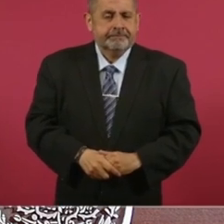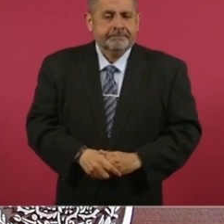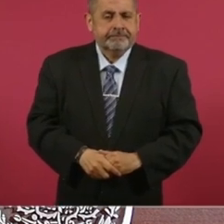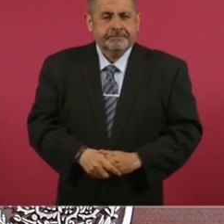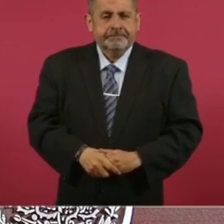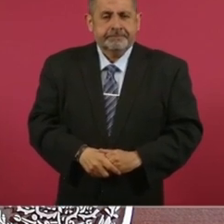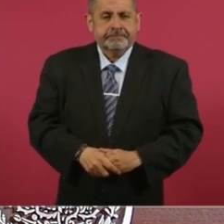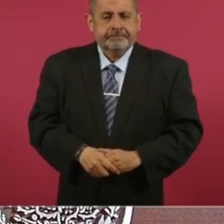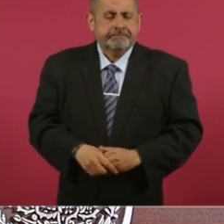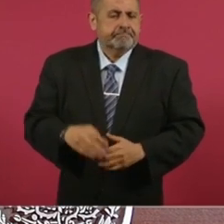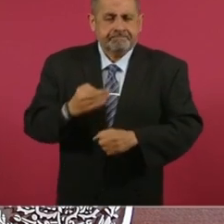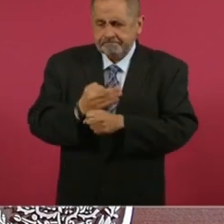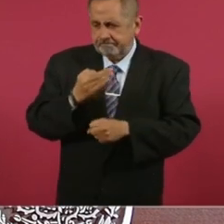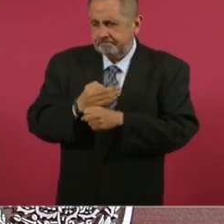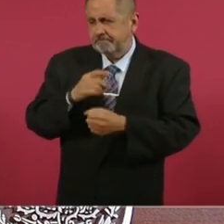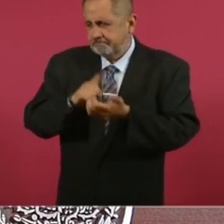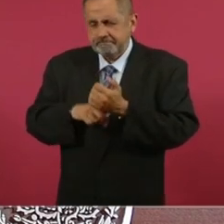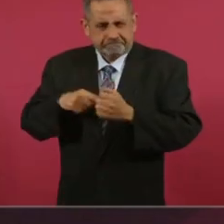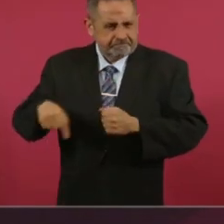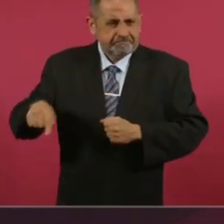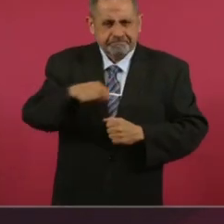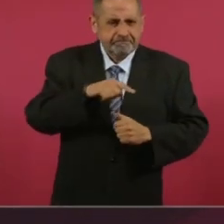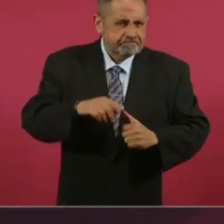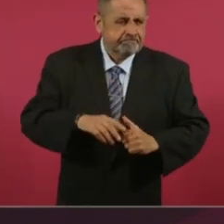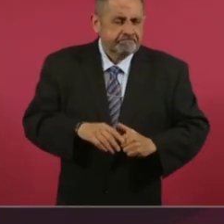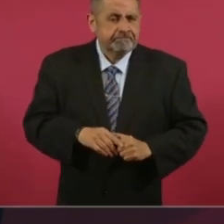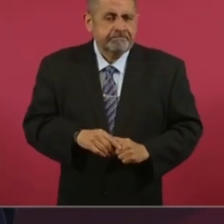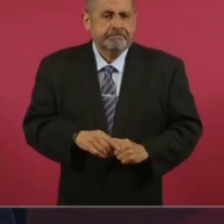en una situación también